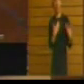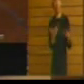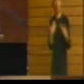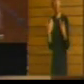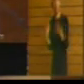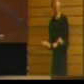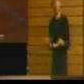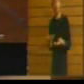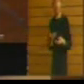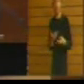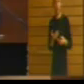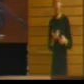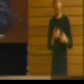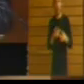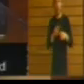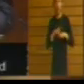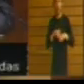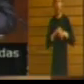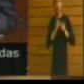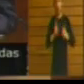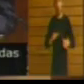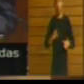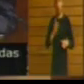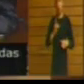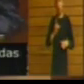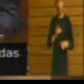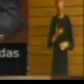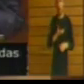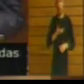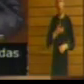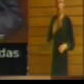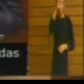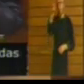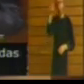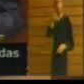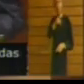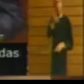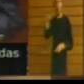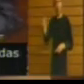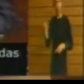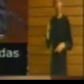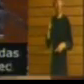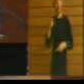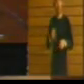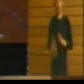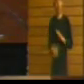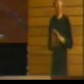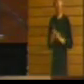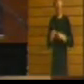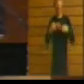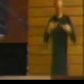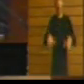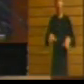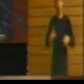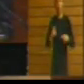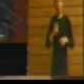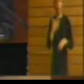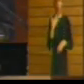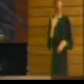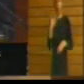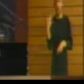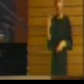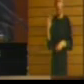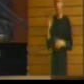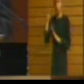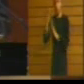que se ha actuado a la hora de establecer modelos D en diferentes localidades, incluso estableciendo nuevas aulas de 3 años por debajo